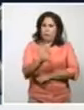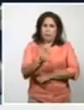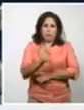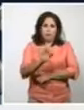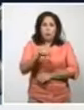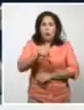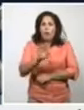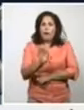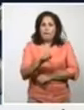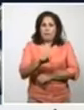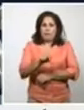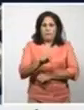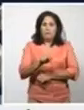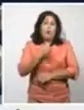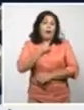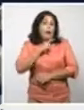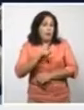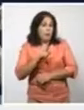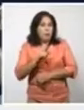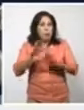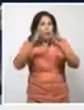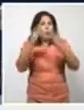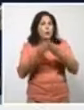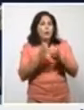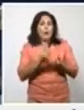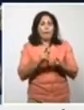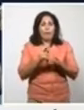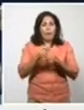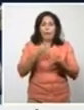Porque, por ejemplo, endémico en el mundo es el paludismo.